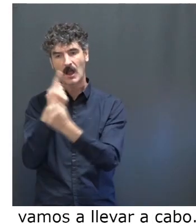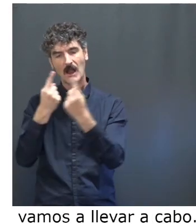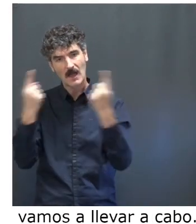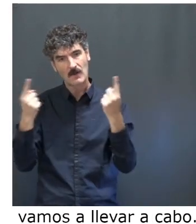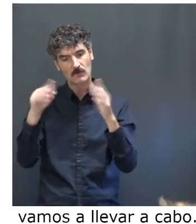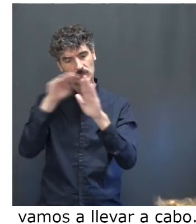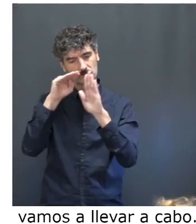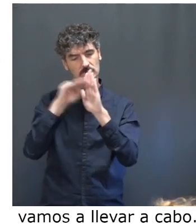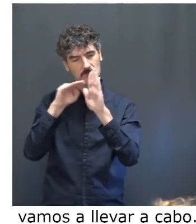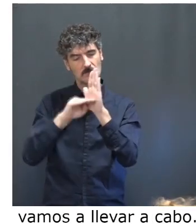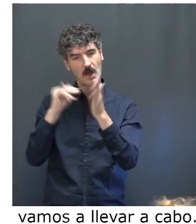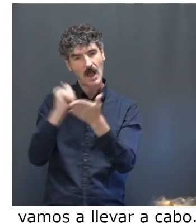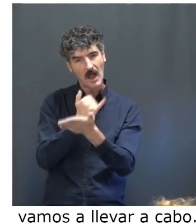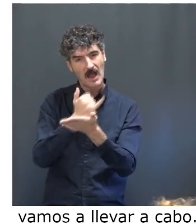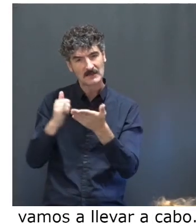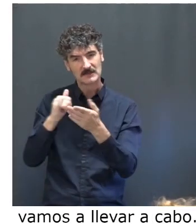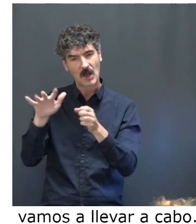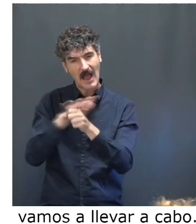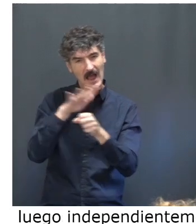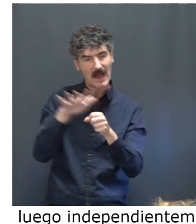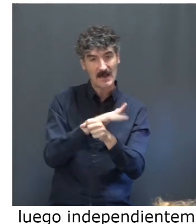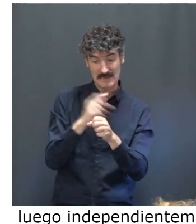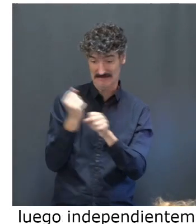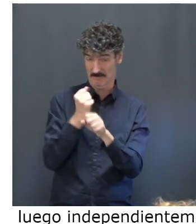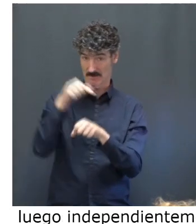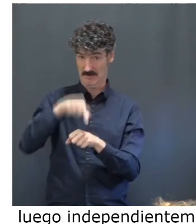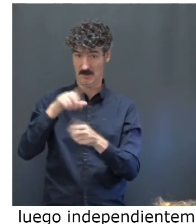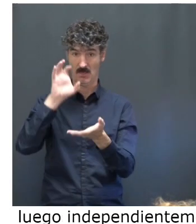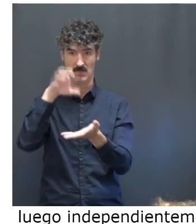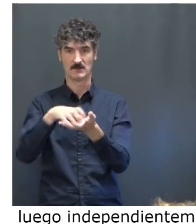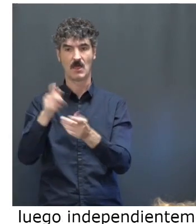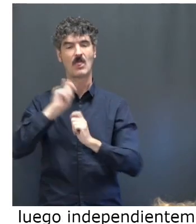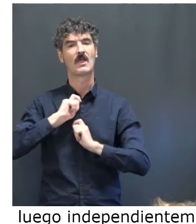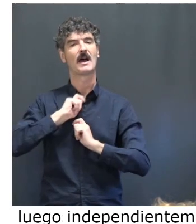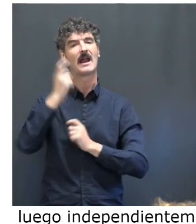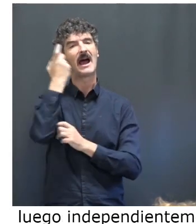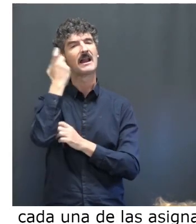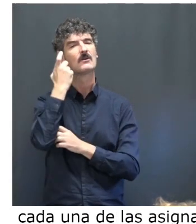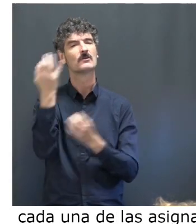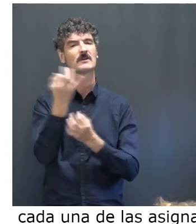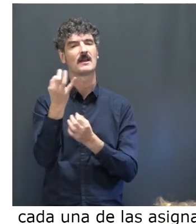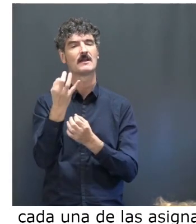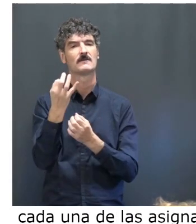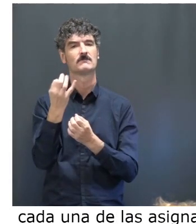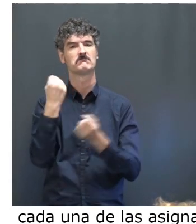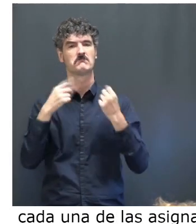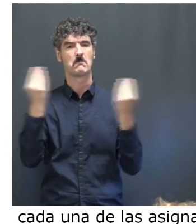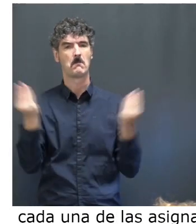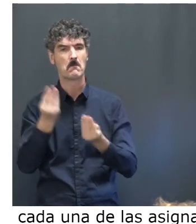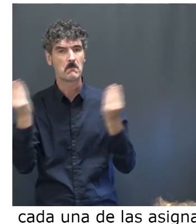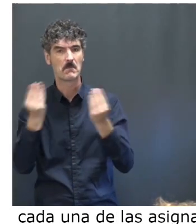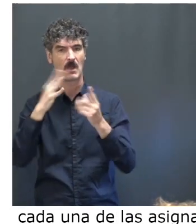las asignaturas o áreas que estemos trabajando en el centro, también va a proporcionar al alumno, pues bueno, que se desenvuelva y trabaje de